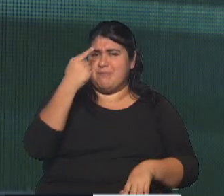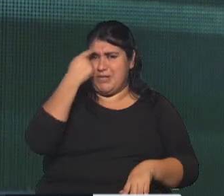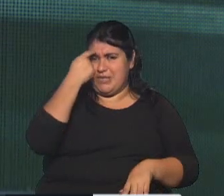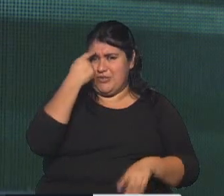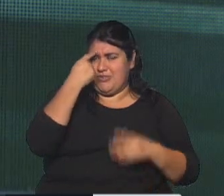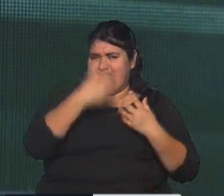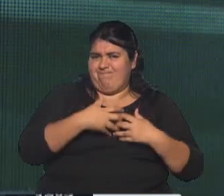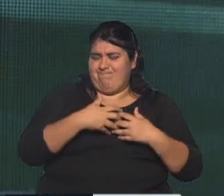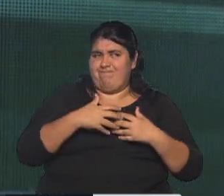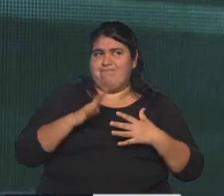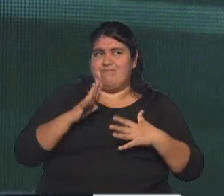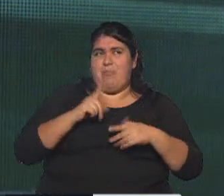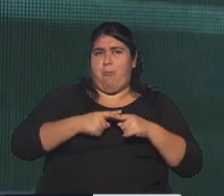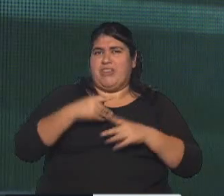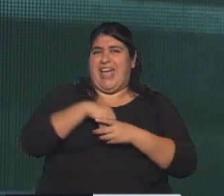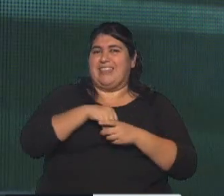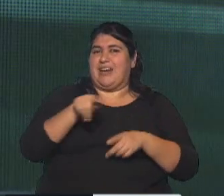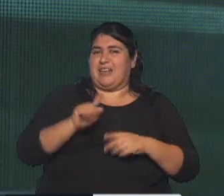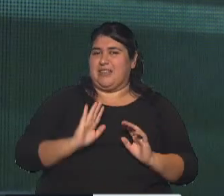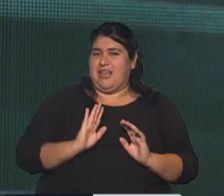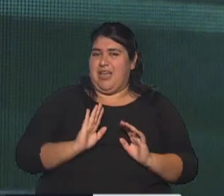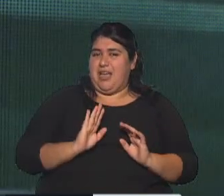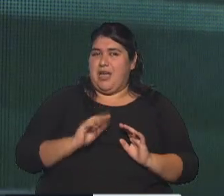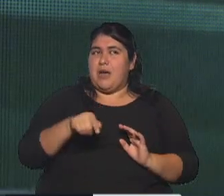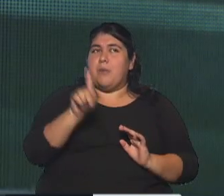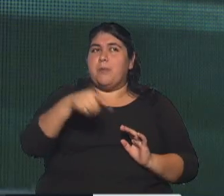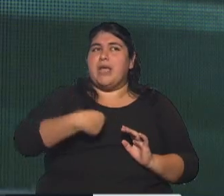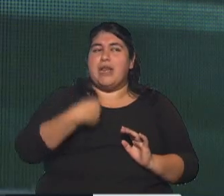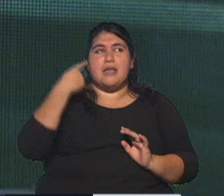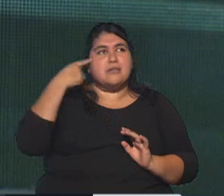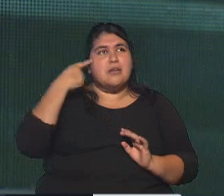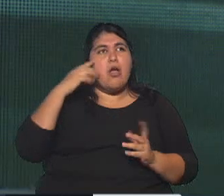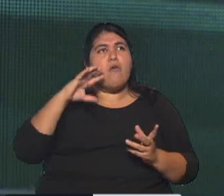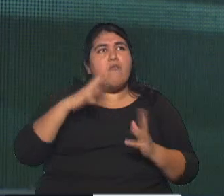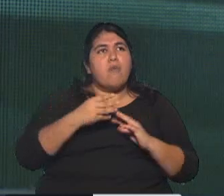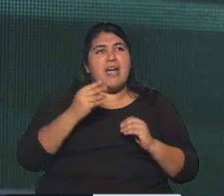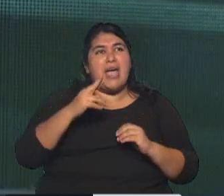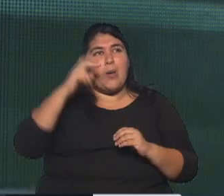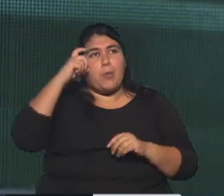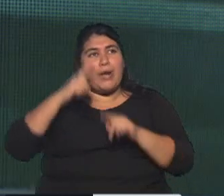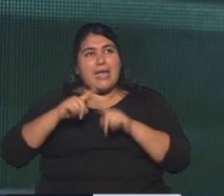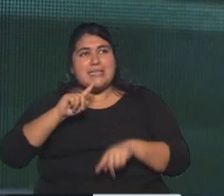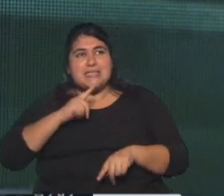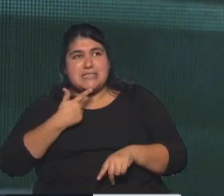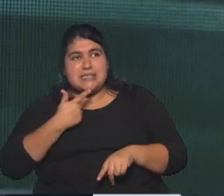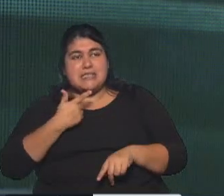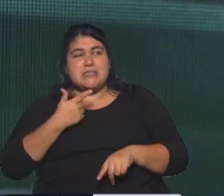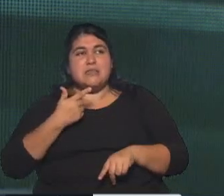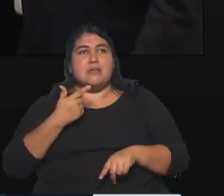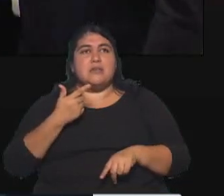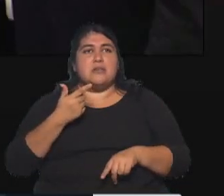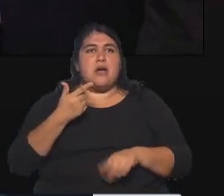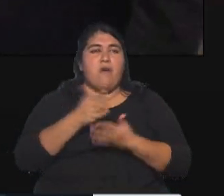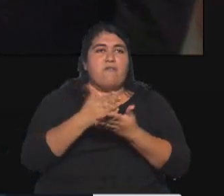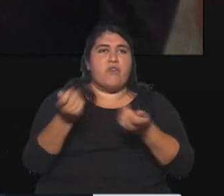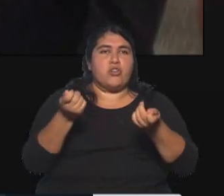política interna. ¿Por qué? A ver, esto tiene mucho que ver con la narrativa que se vincula al Brexit, esto de tomar de vuelta el control de las